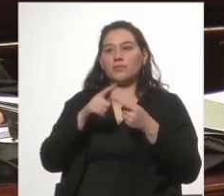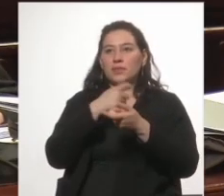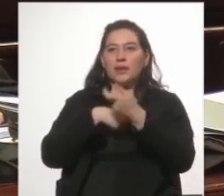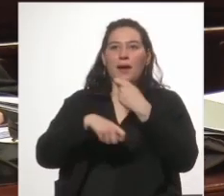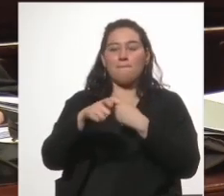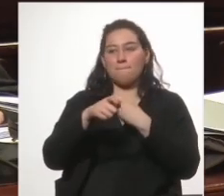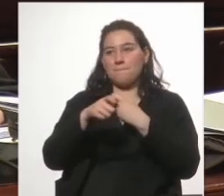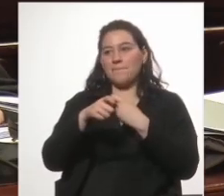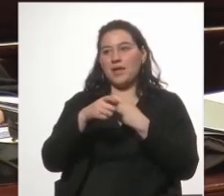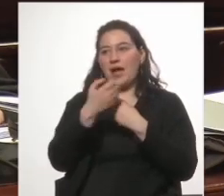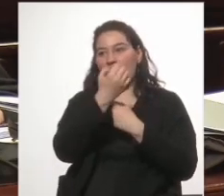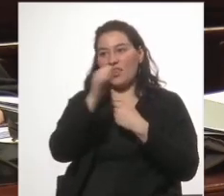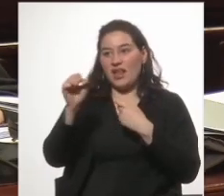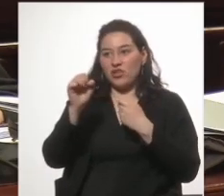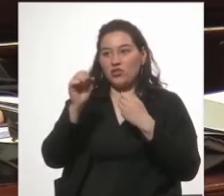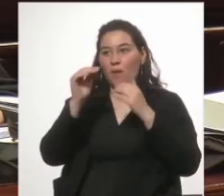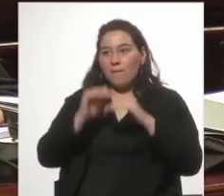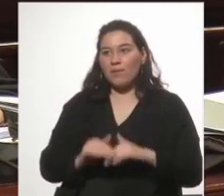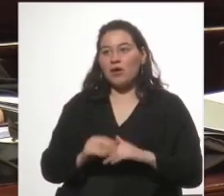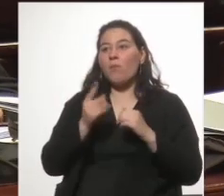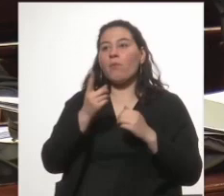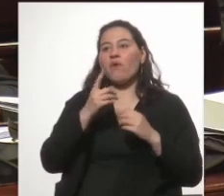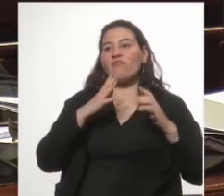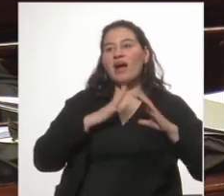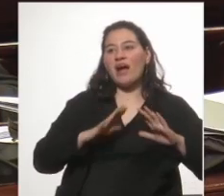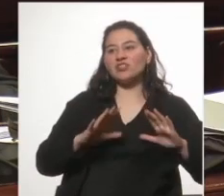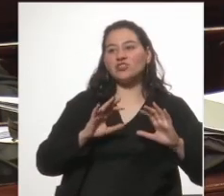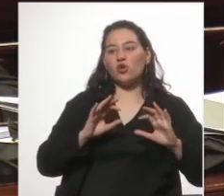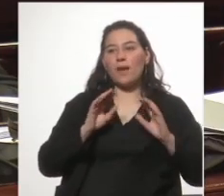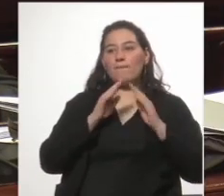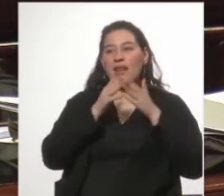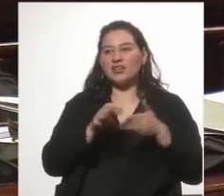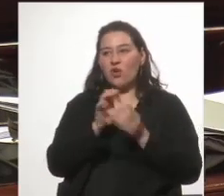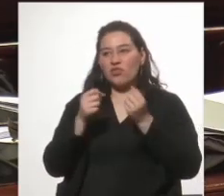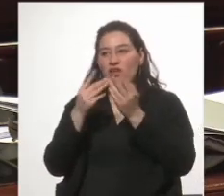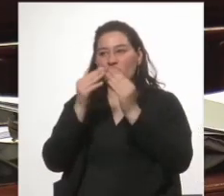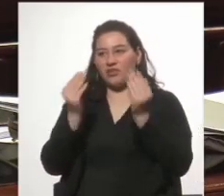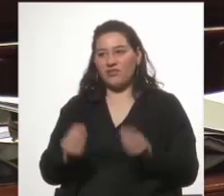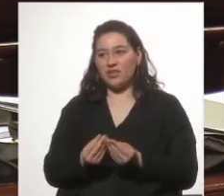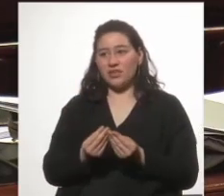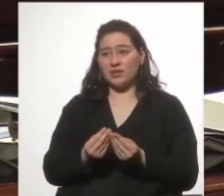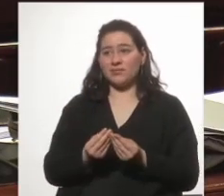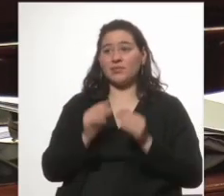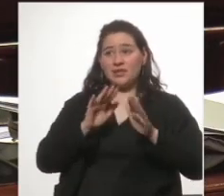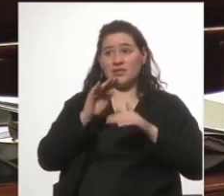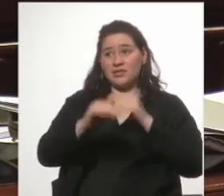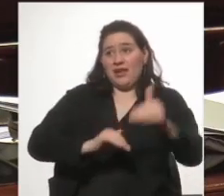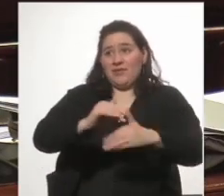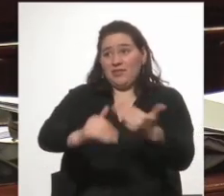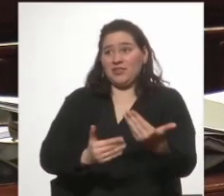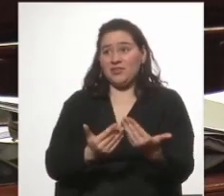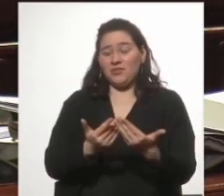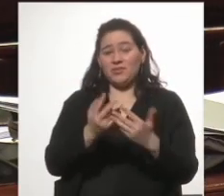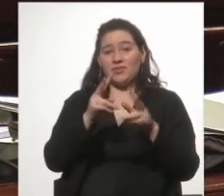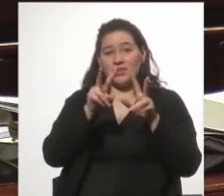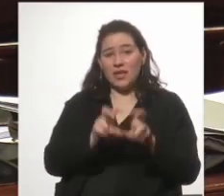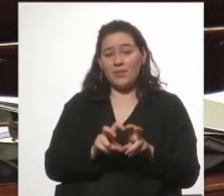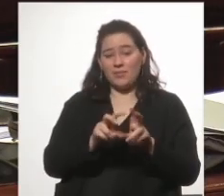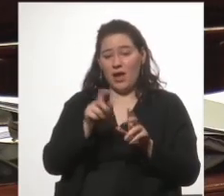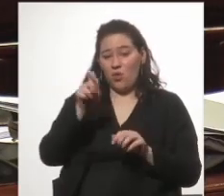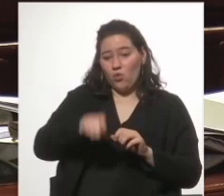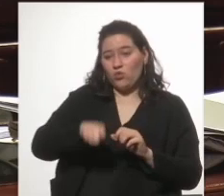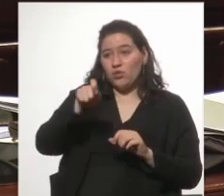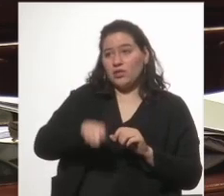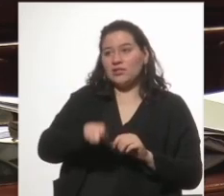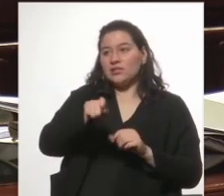playa. La casi totalidad de los delitos en nuestro país se tramitan por este procedimiento, que supone la negación de la justicia penal